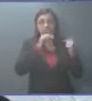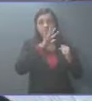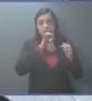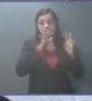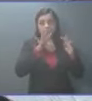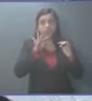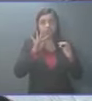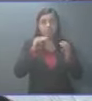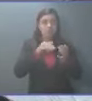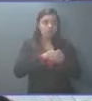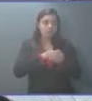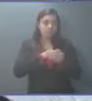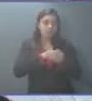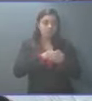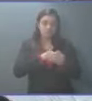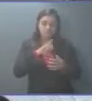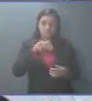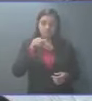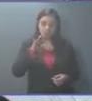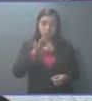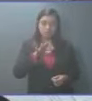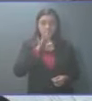9.594.000. Insumos de laboratorio,